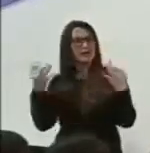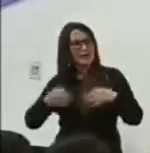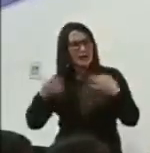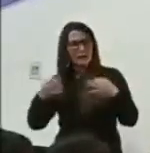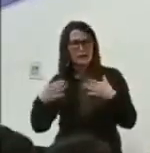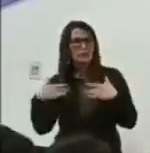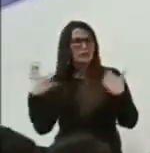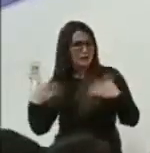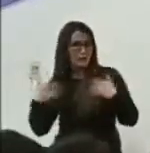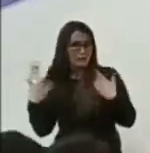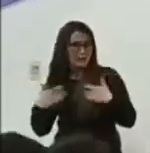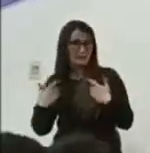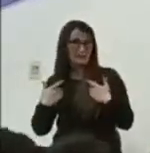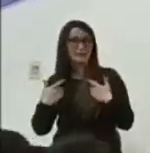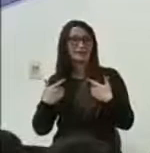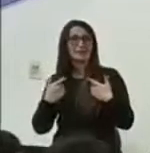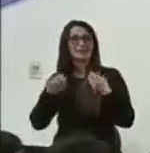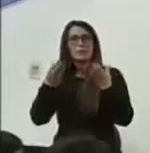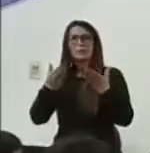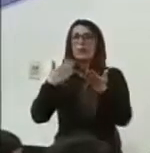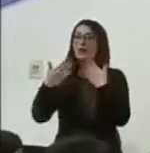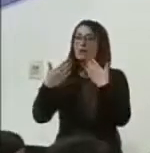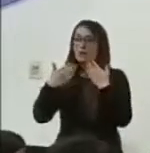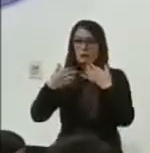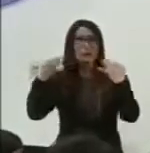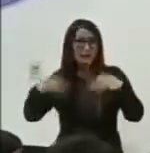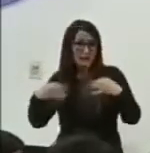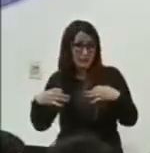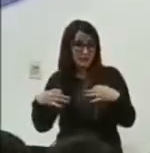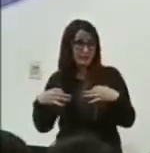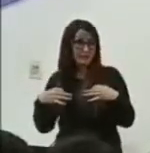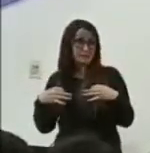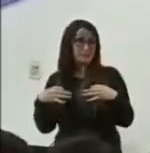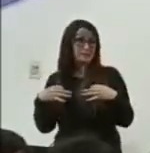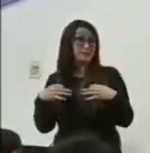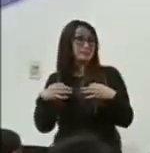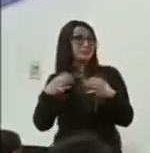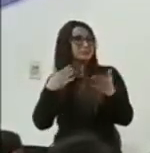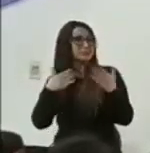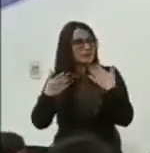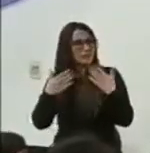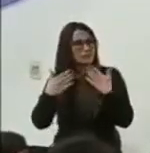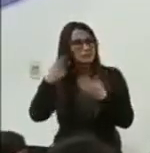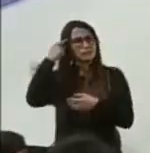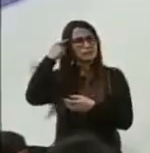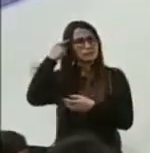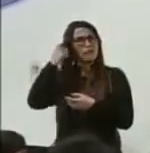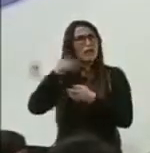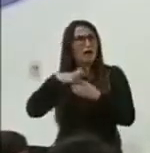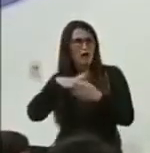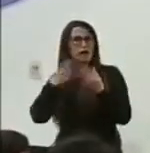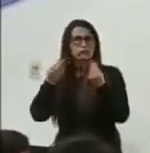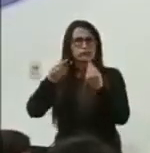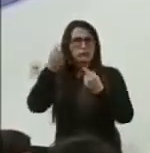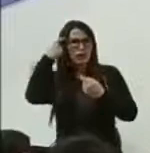Realmente es una alegría porque estamos hablando desde la realidad. Hablamos parados en las